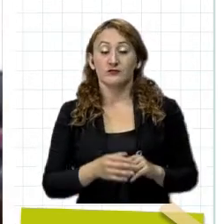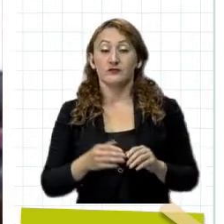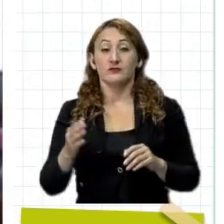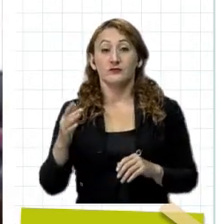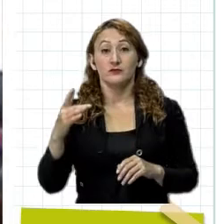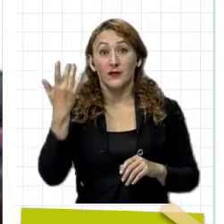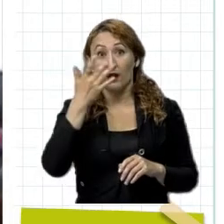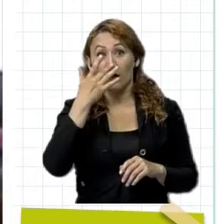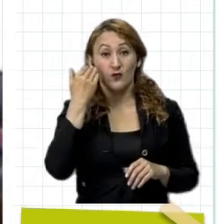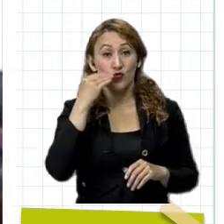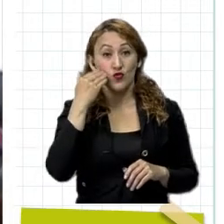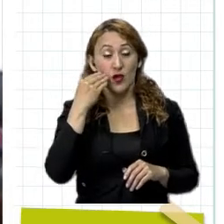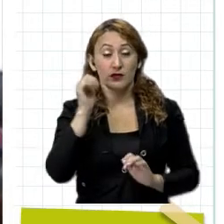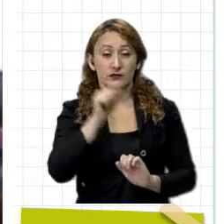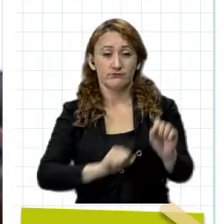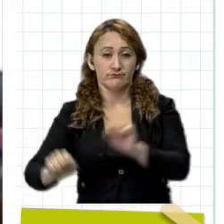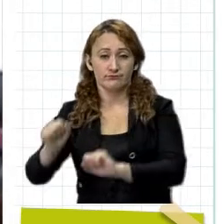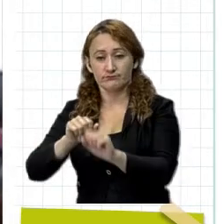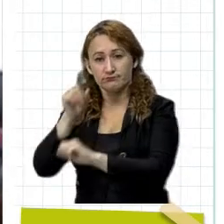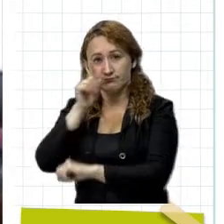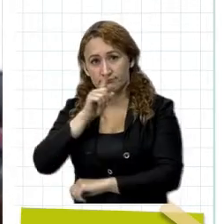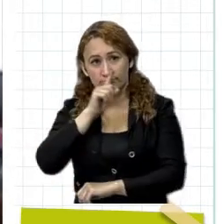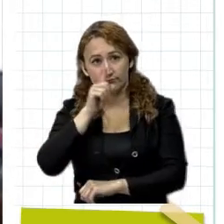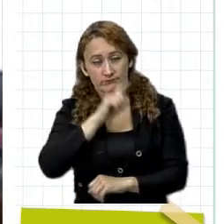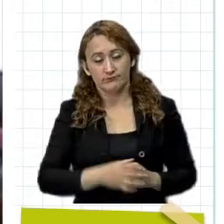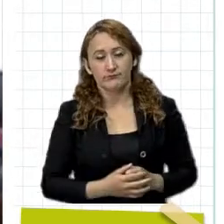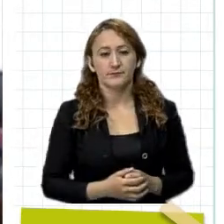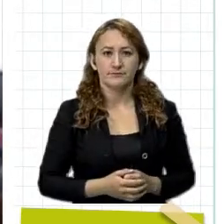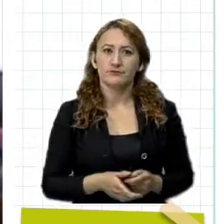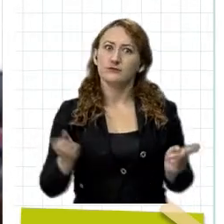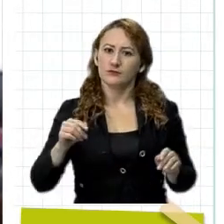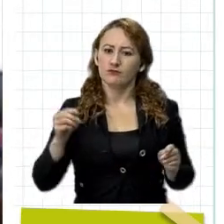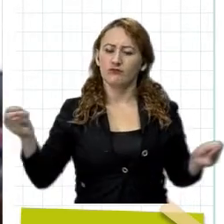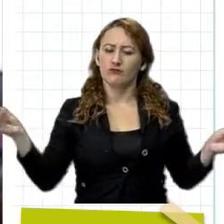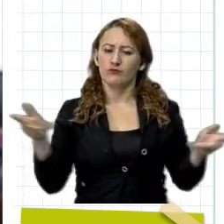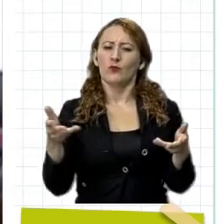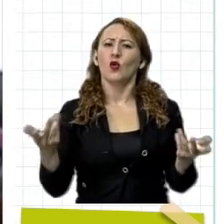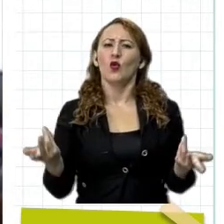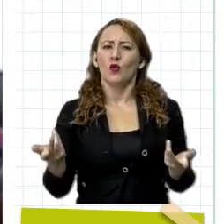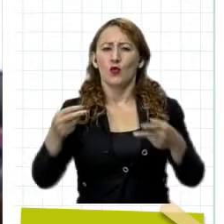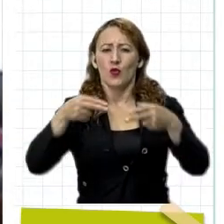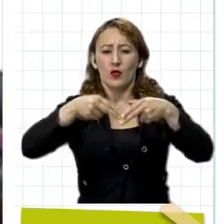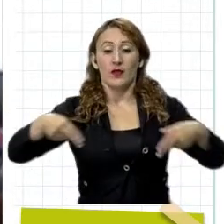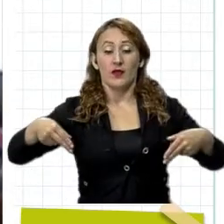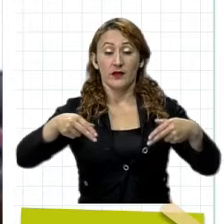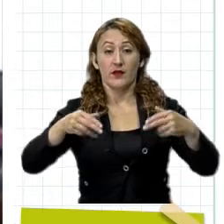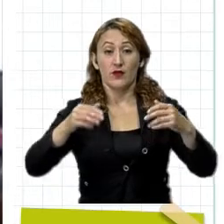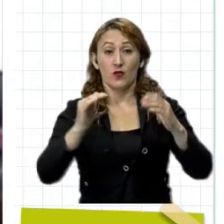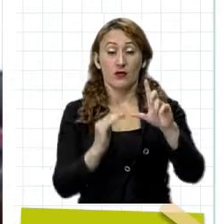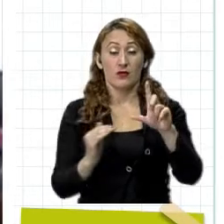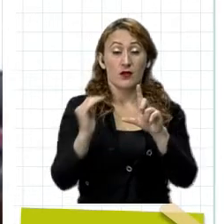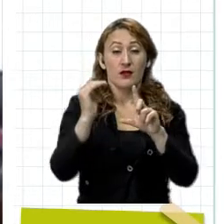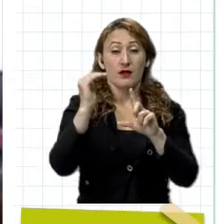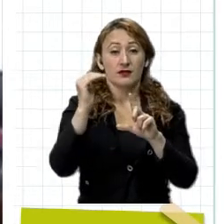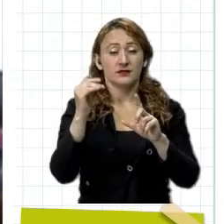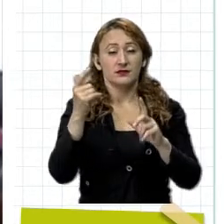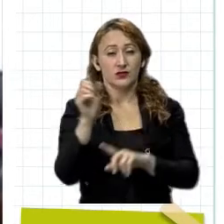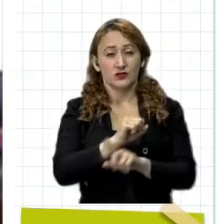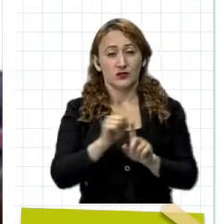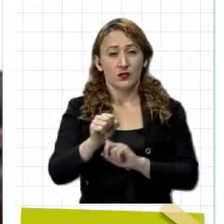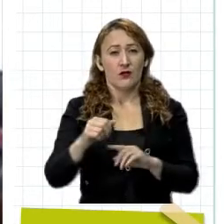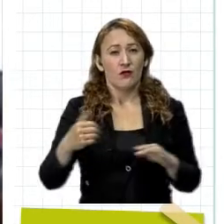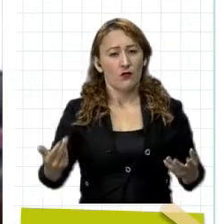de servicio doméstico. Igualmente, les aportó distinciones de género y clase al desarrollar en ellas y